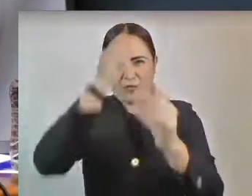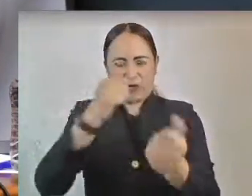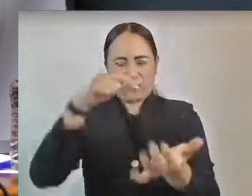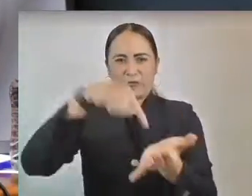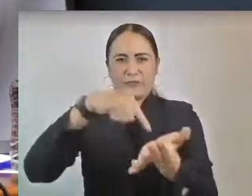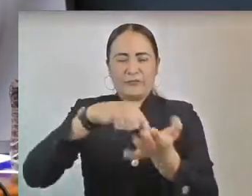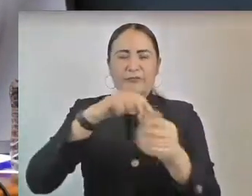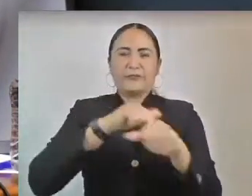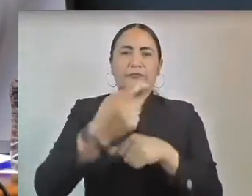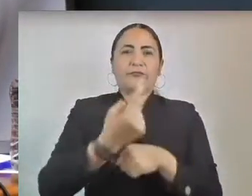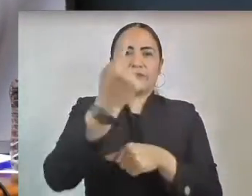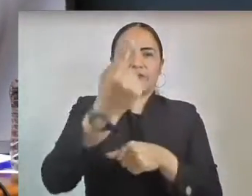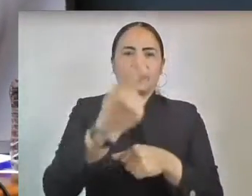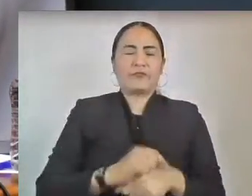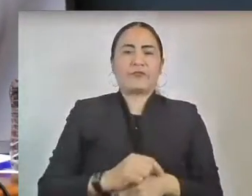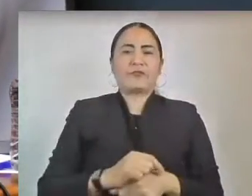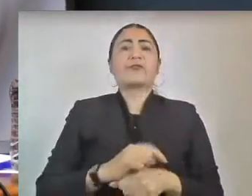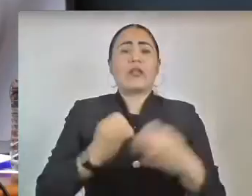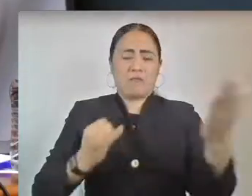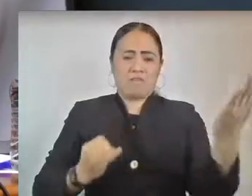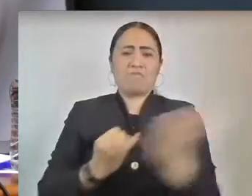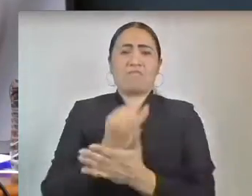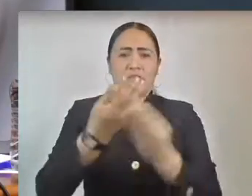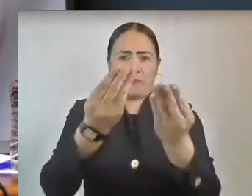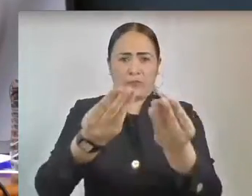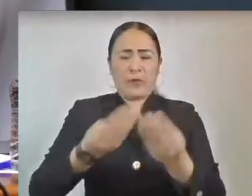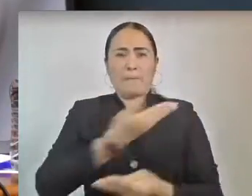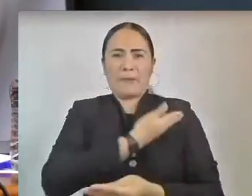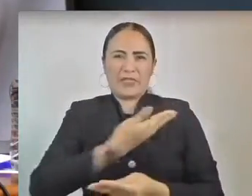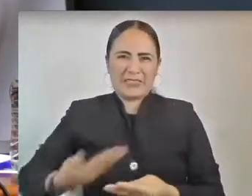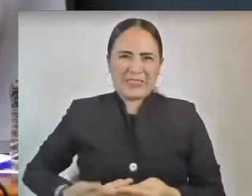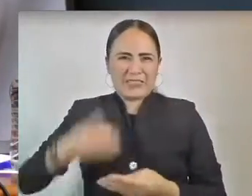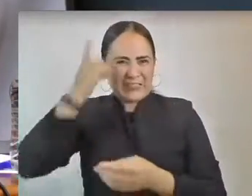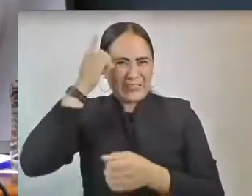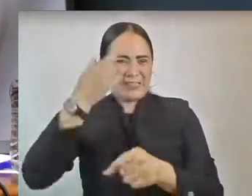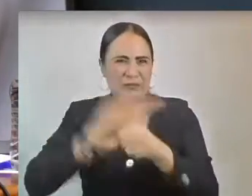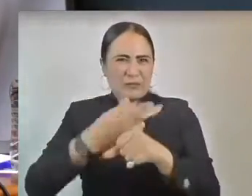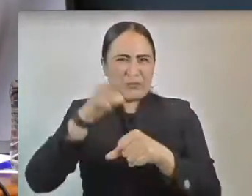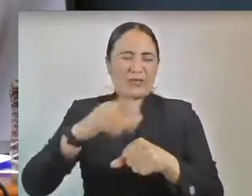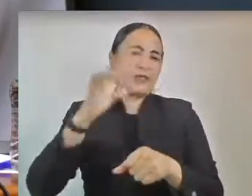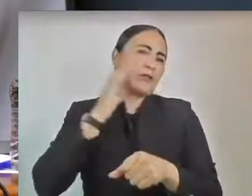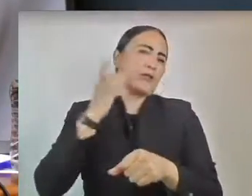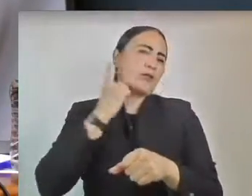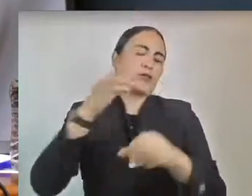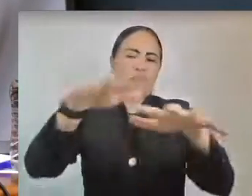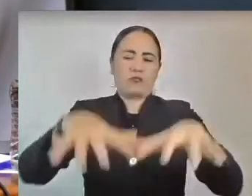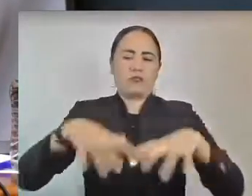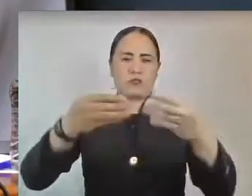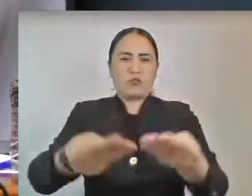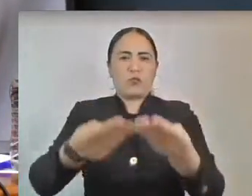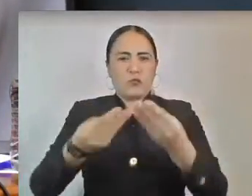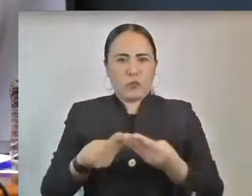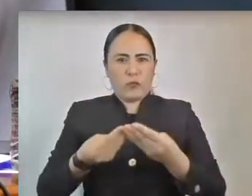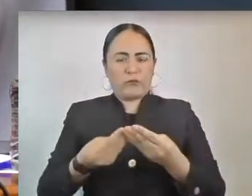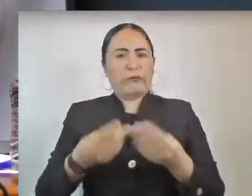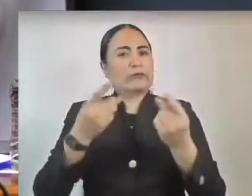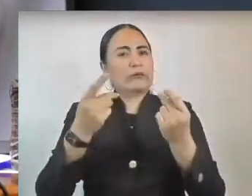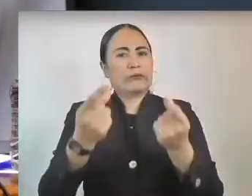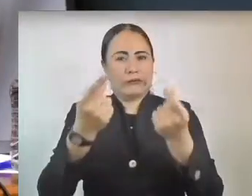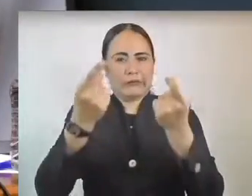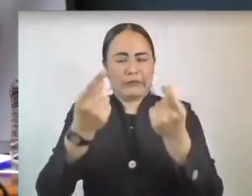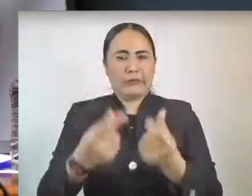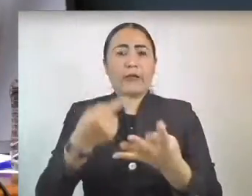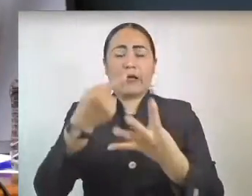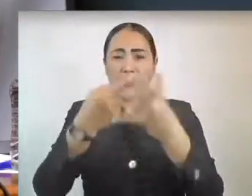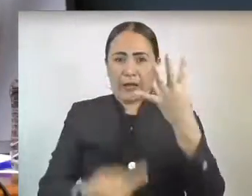1. Recibido el dictamen por la presidencia de la directiva de la 60ª legislatura, a la mayor brevedad se incorporará en el orden